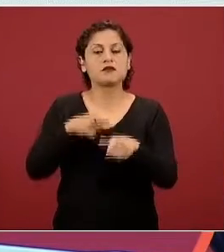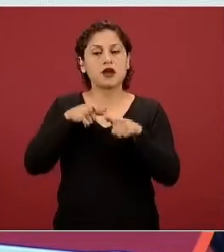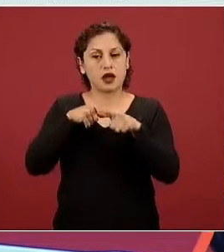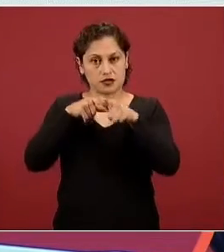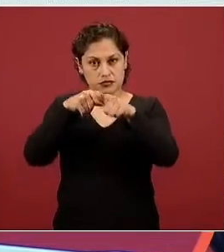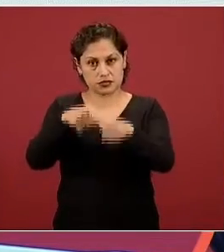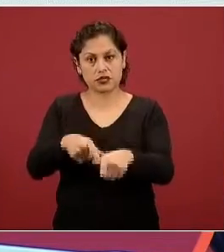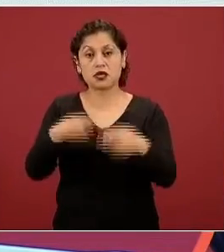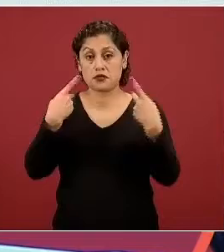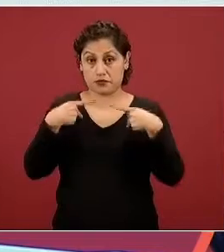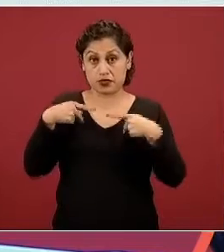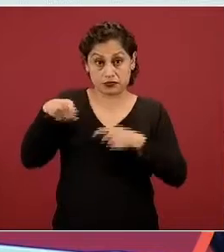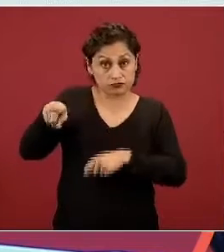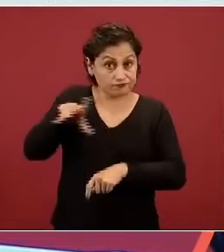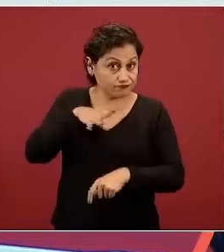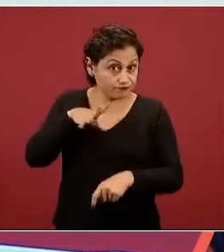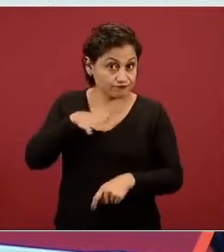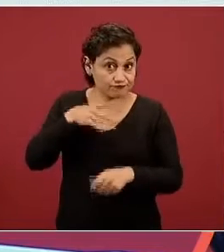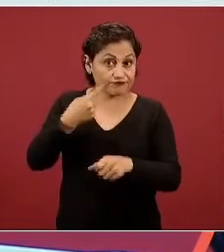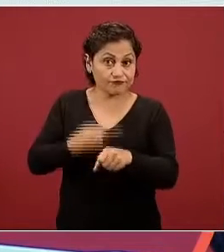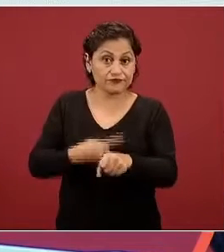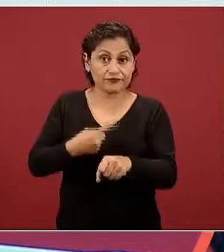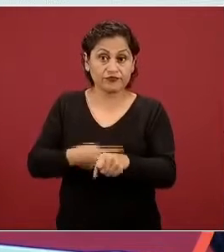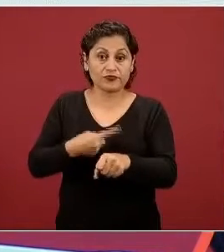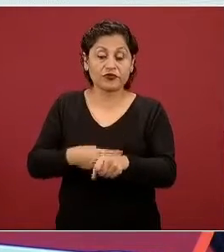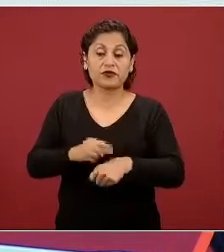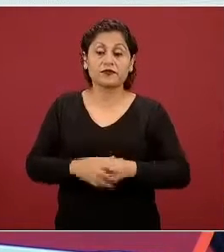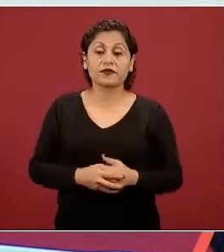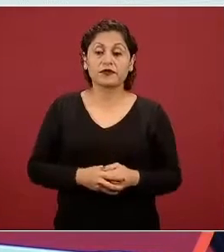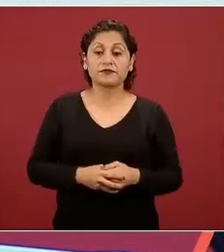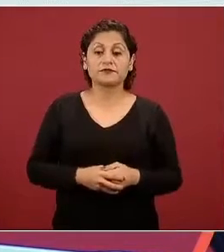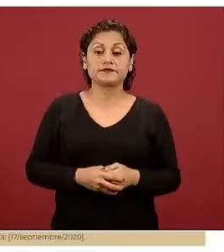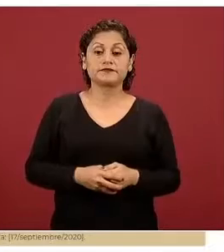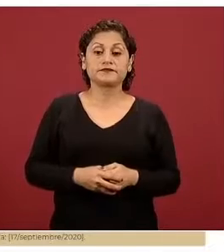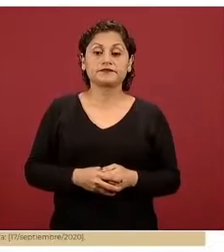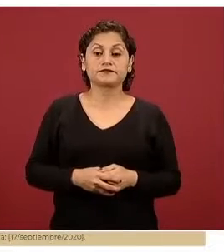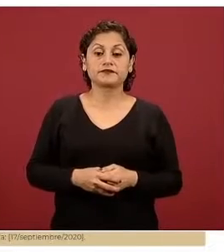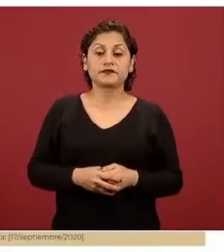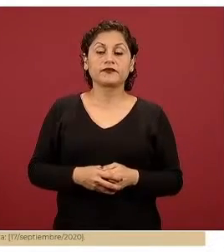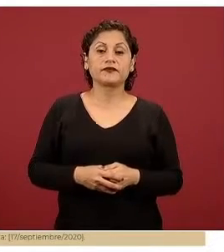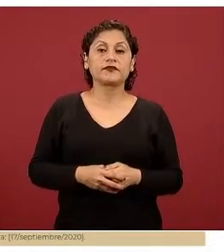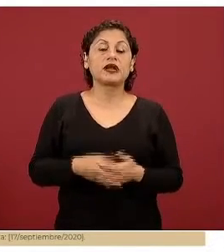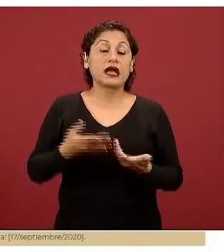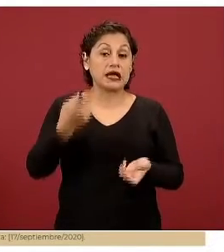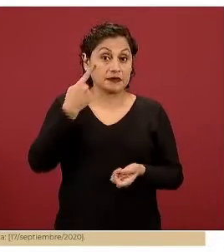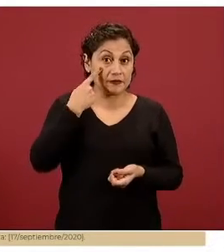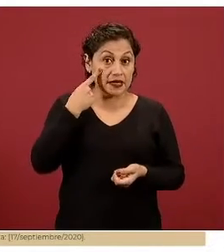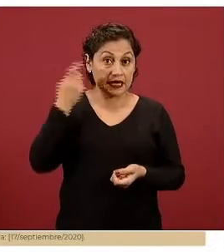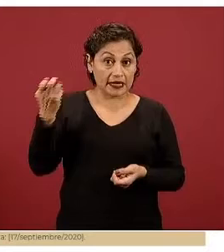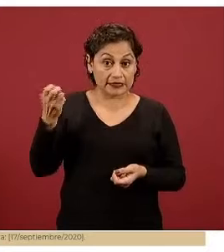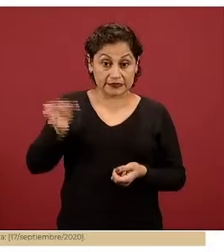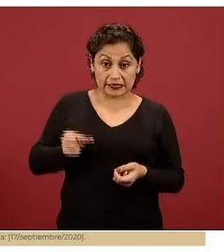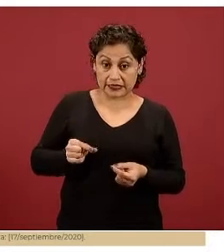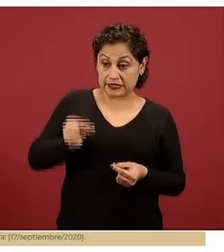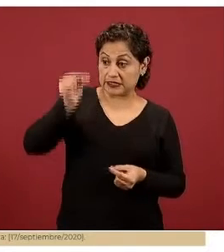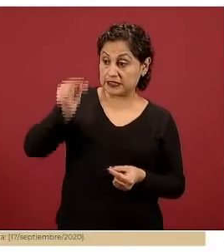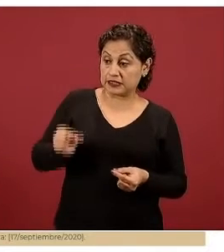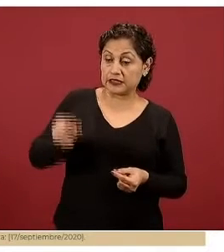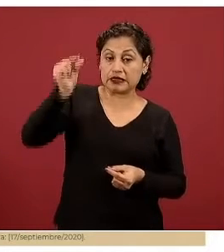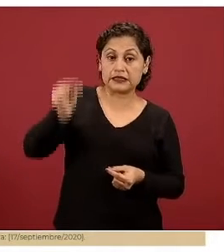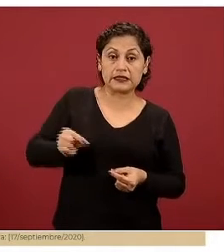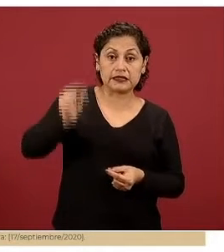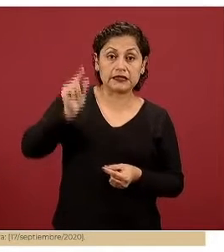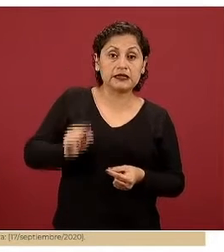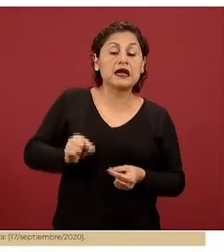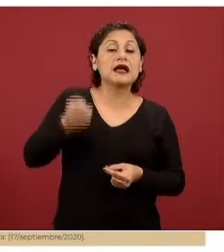existencia de casos. También casos, ¿por qué dice este señor que hay casos? Porque cada una de estas líneas representa la suma